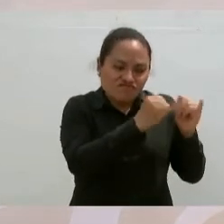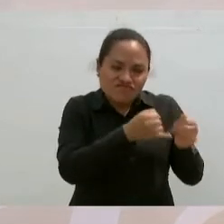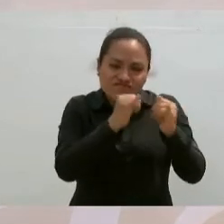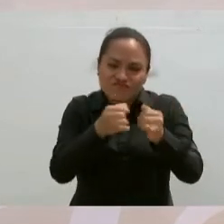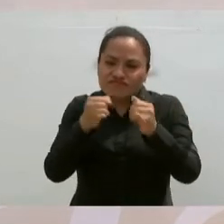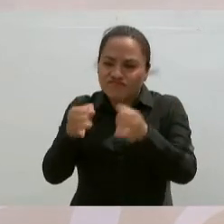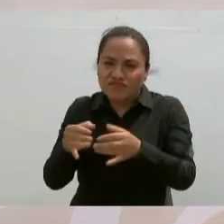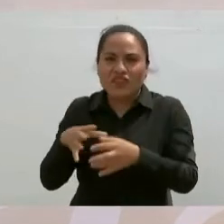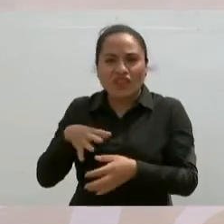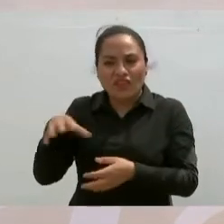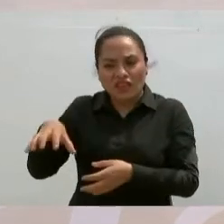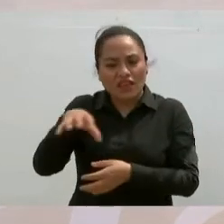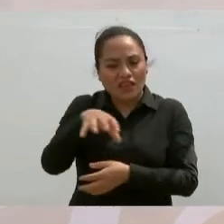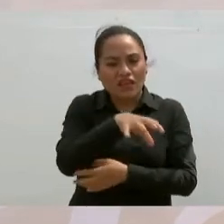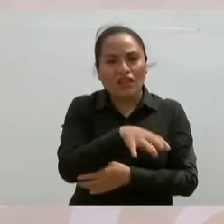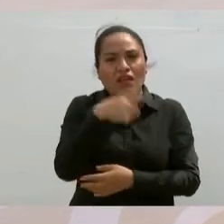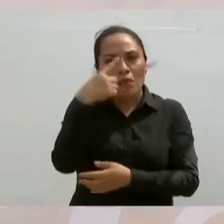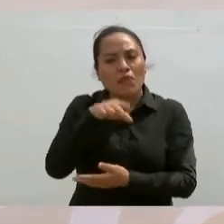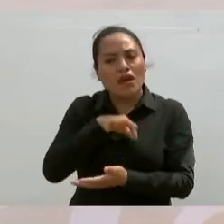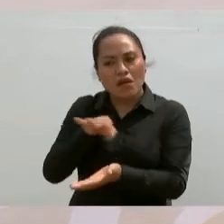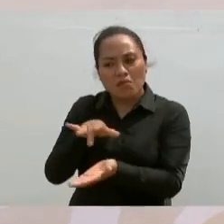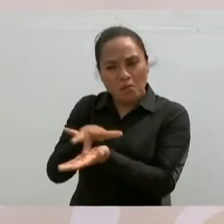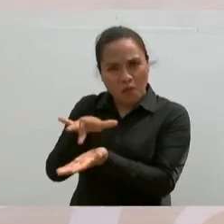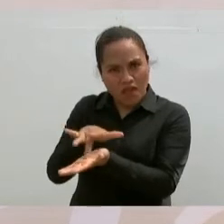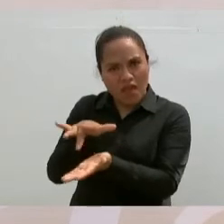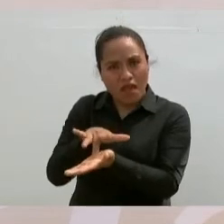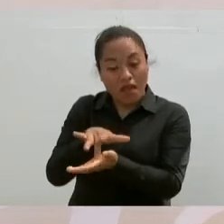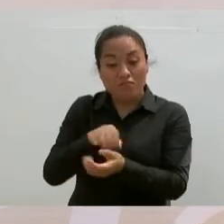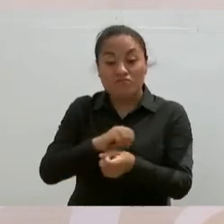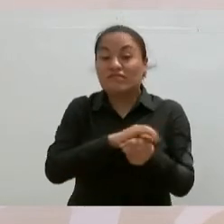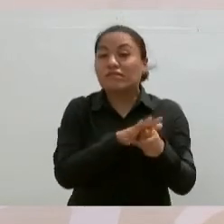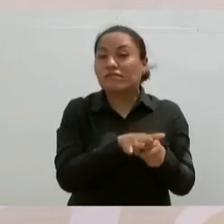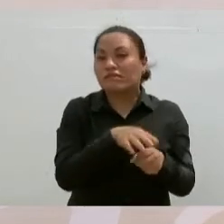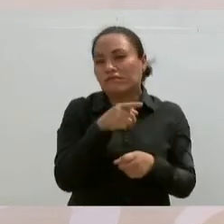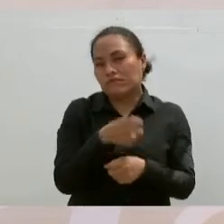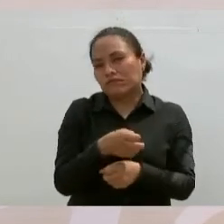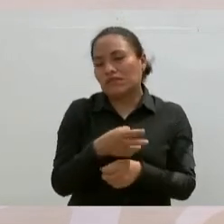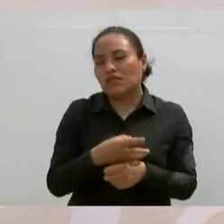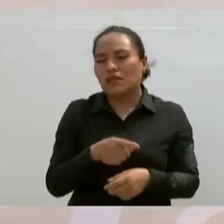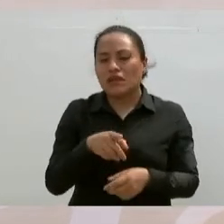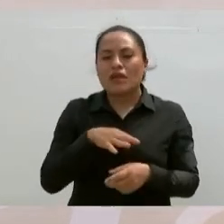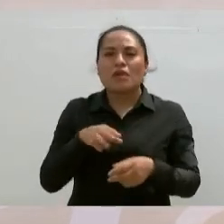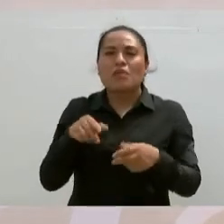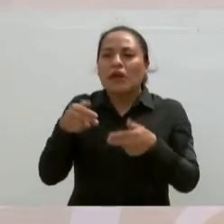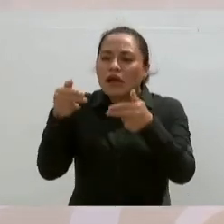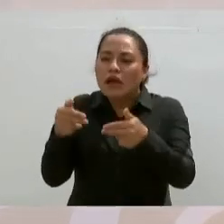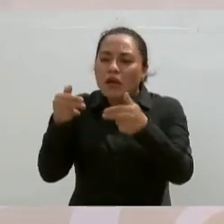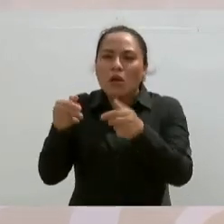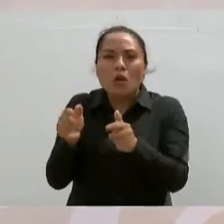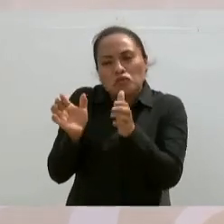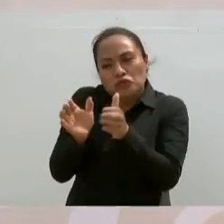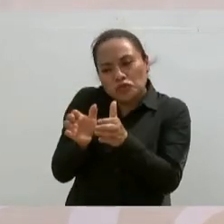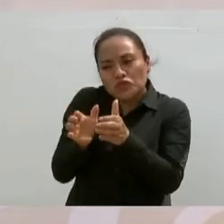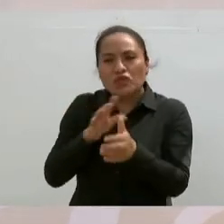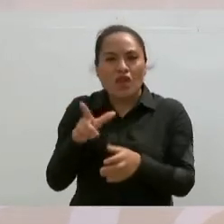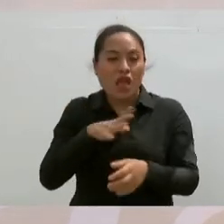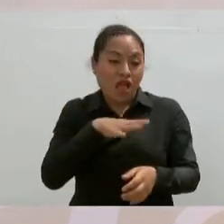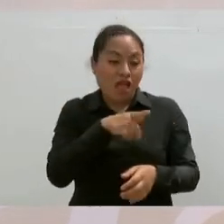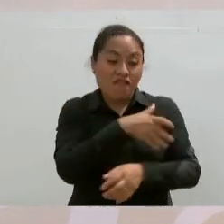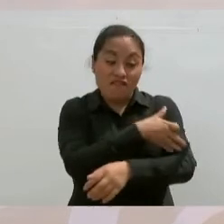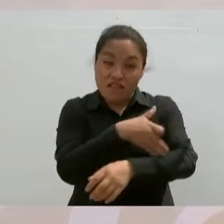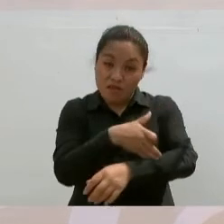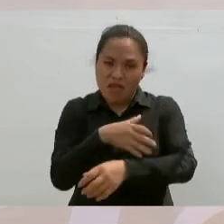la pandemia para apoyar a los pequeños negocios familiares, se